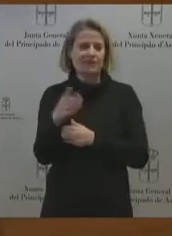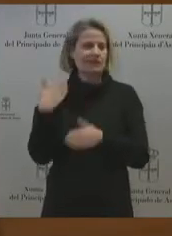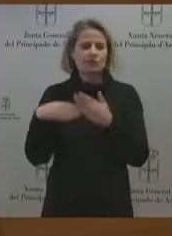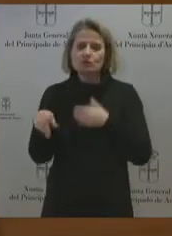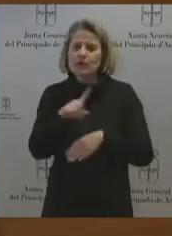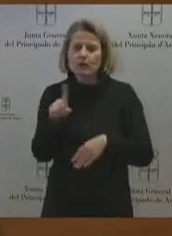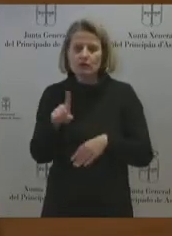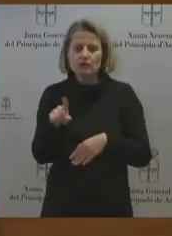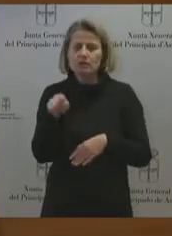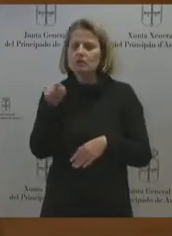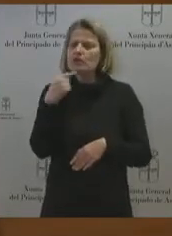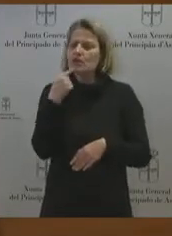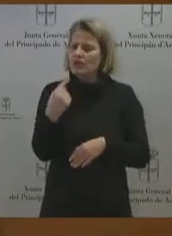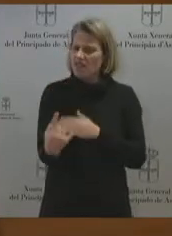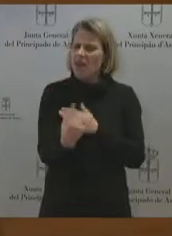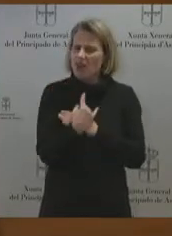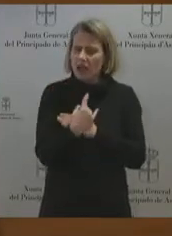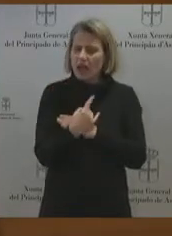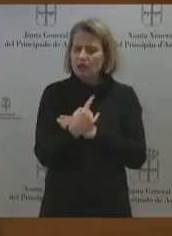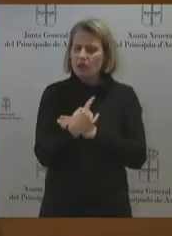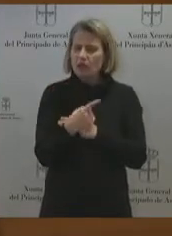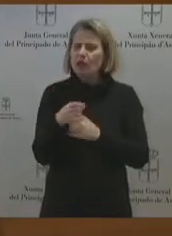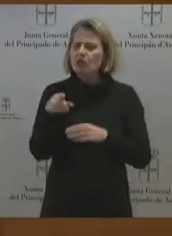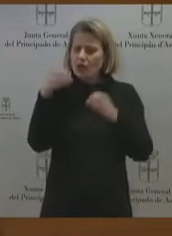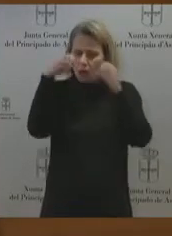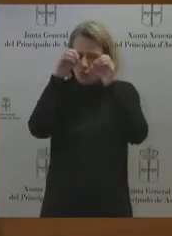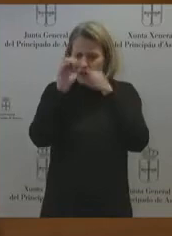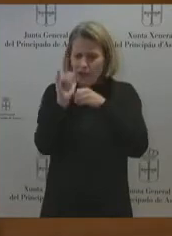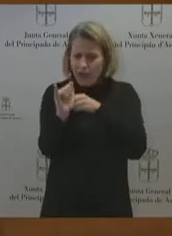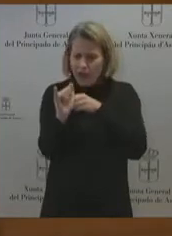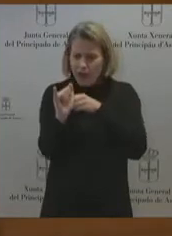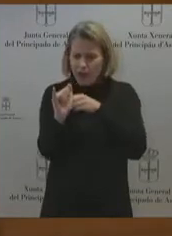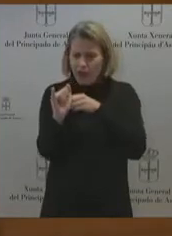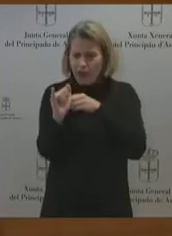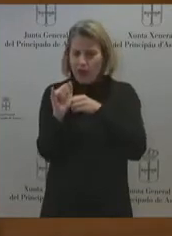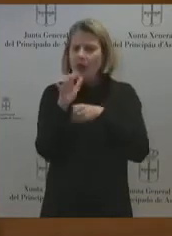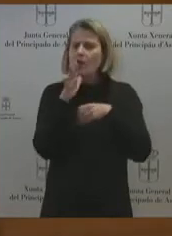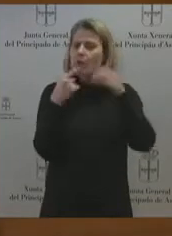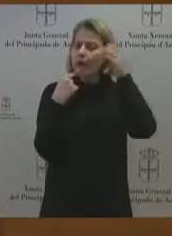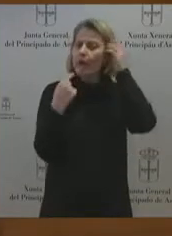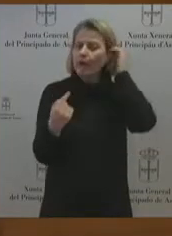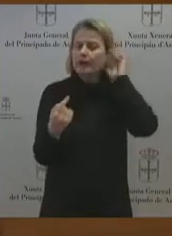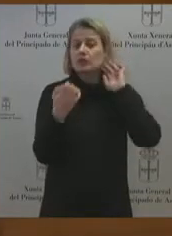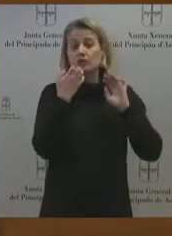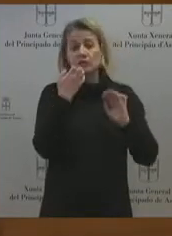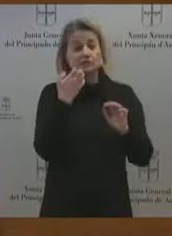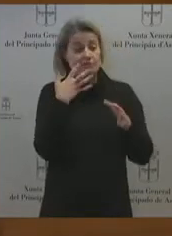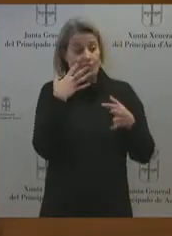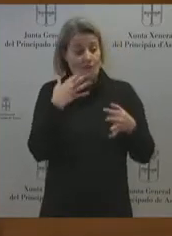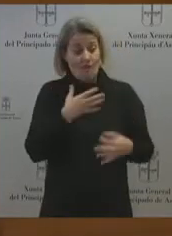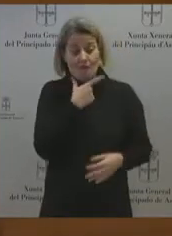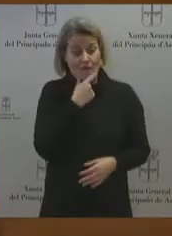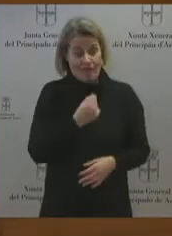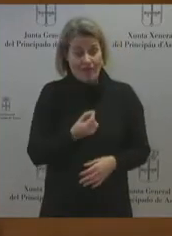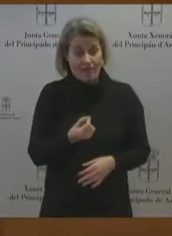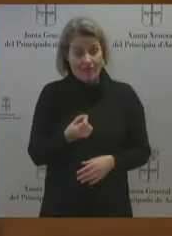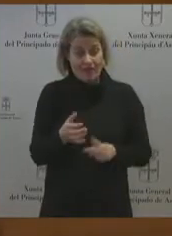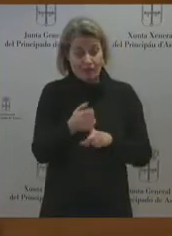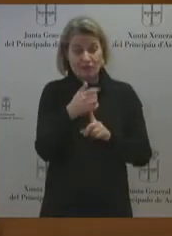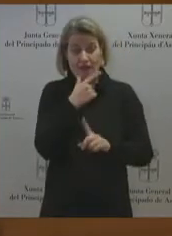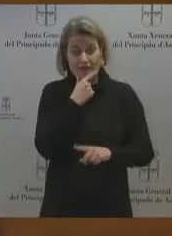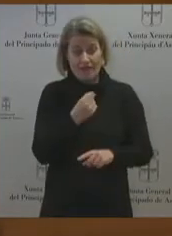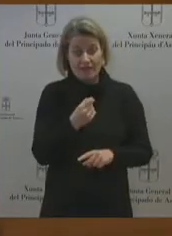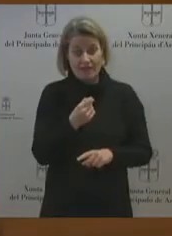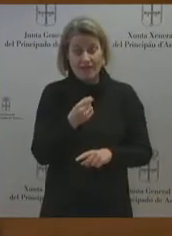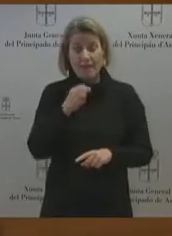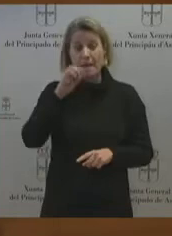Google? Se lo digo porque es algo muy sencillo de encontrar. Que Parter tiene sentencias en